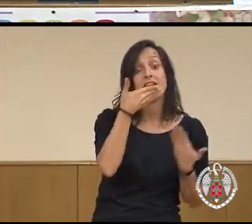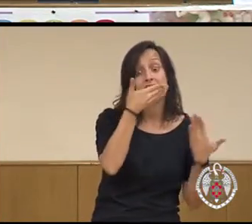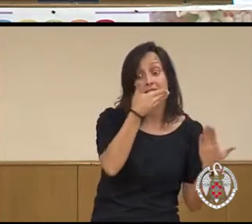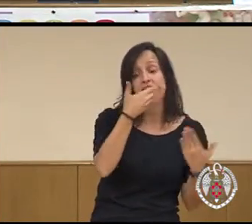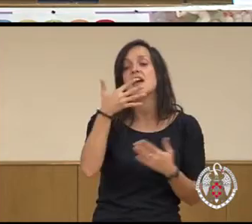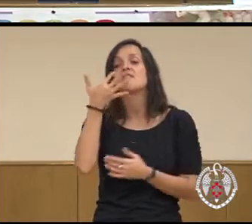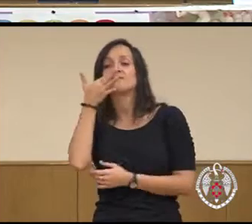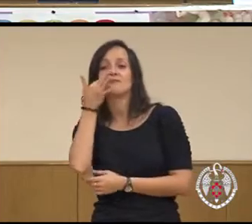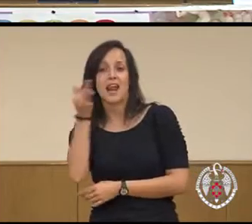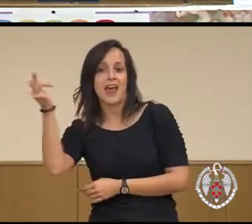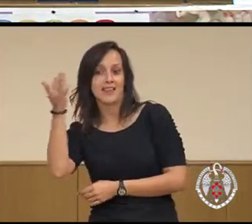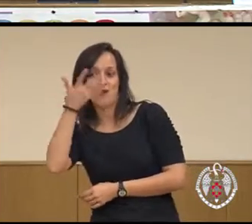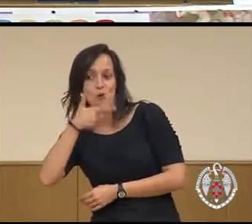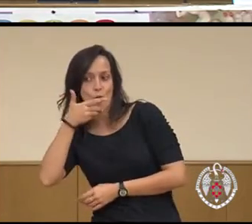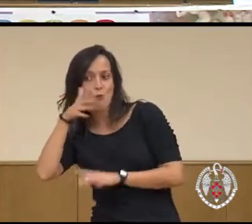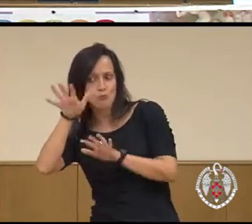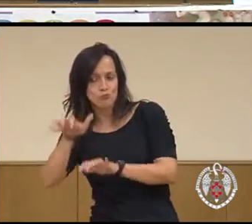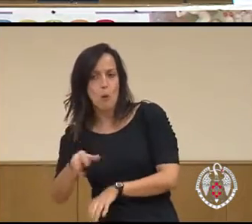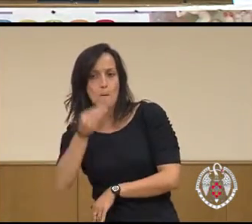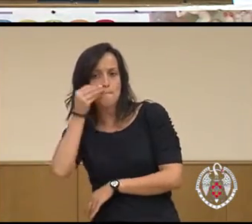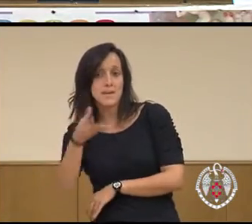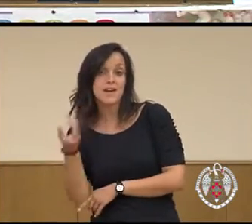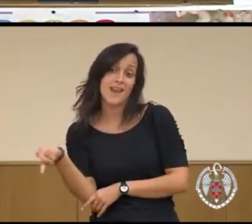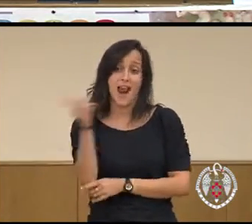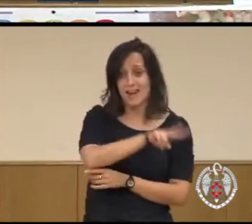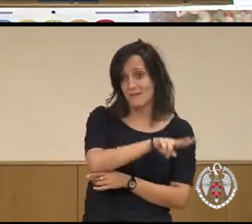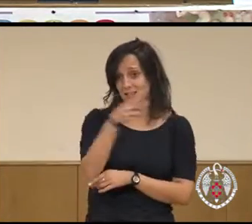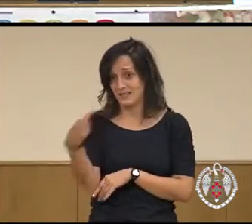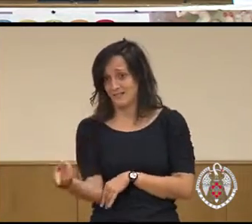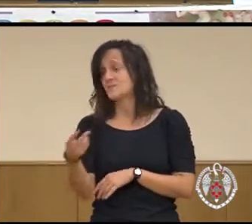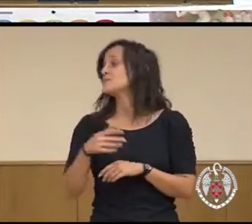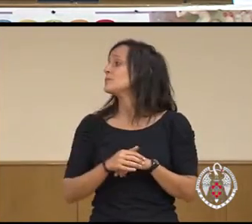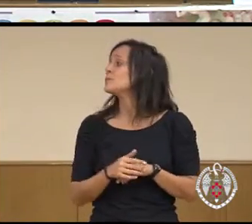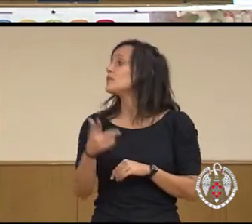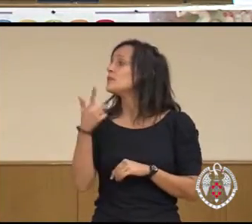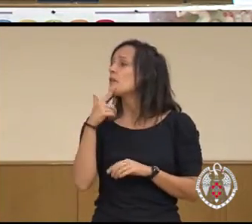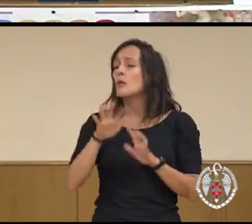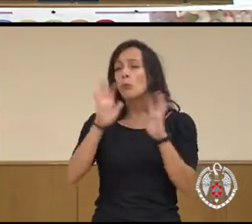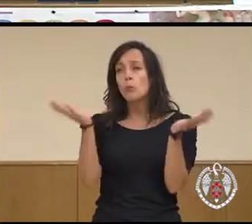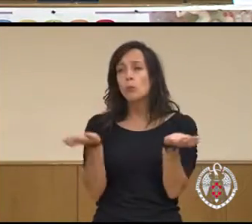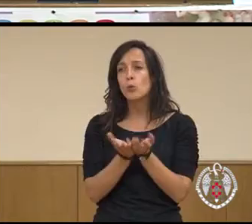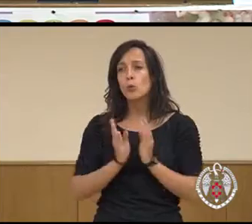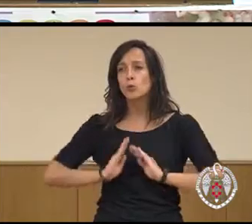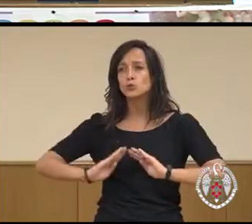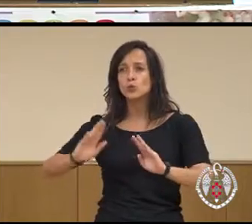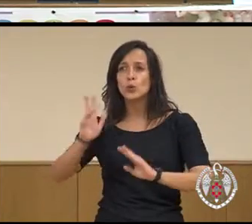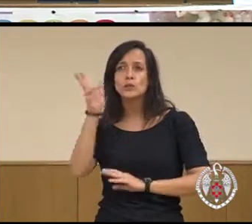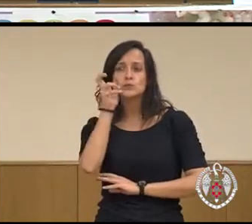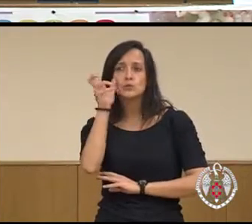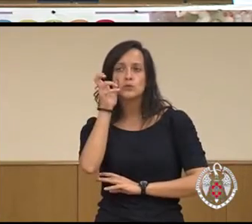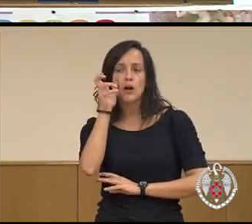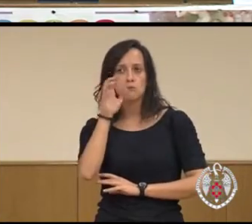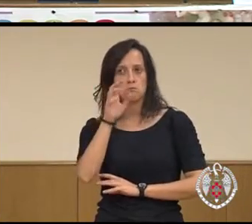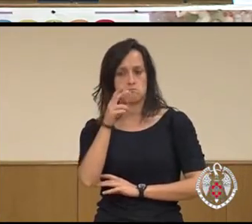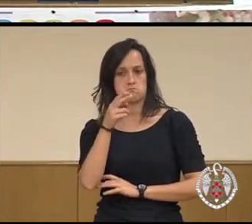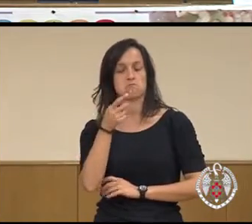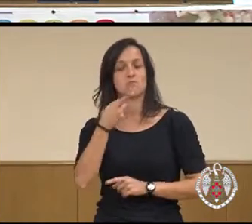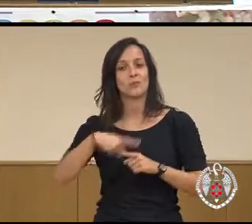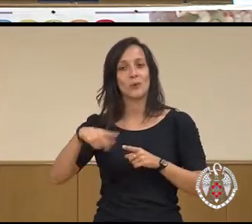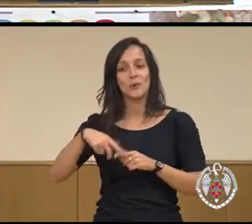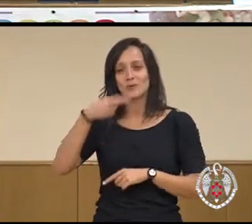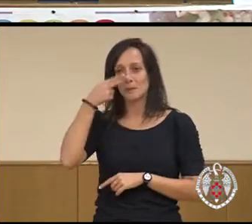Velázquez fue un extraordinario salvador de su mundo y en su mundo podemos escuchar muchas cosas interesantes que nos